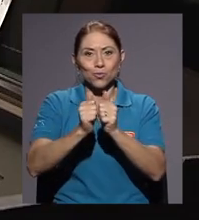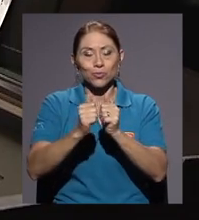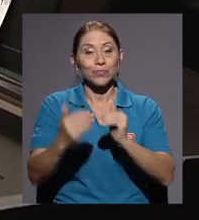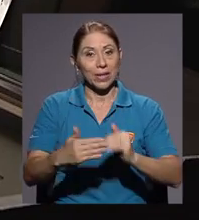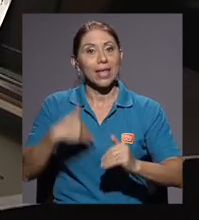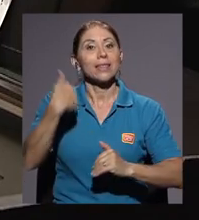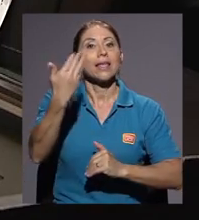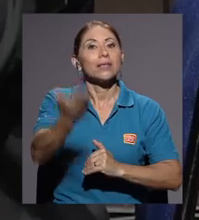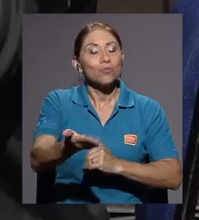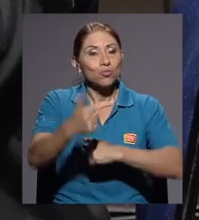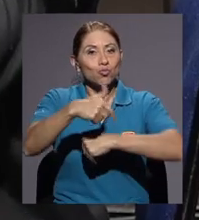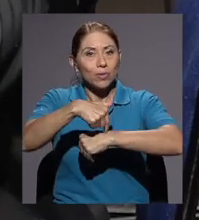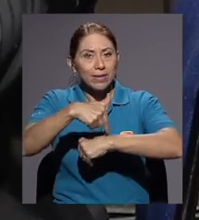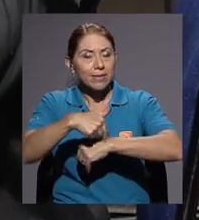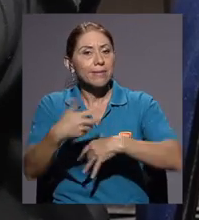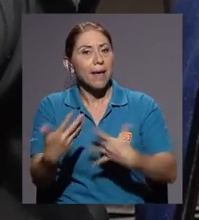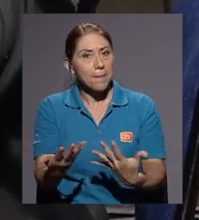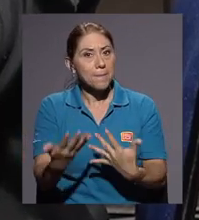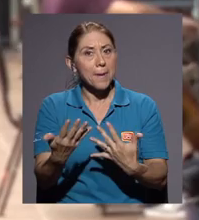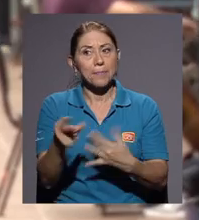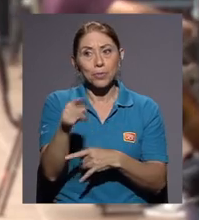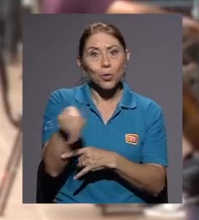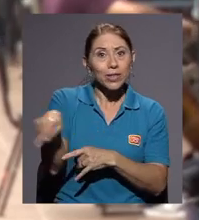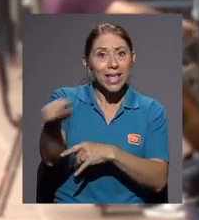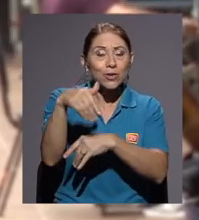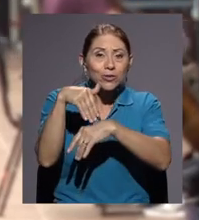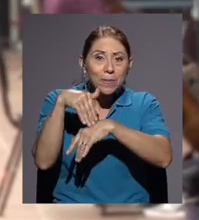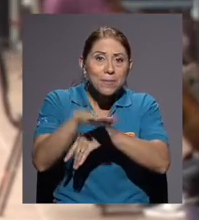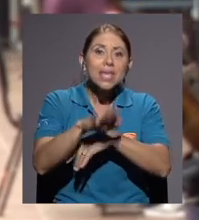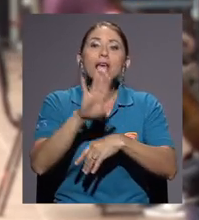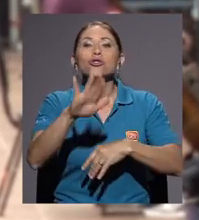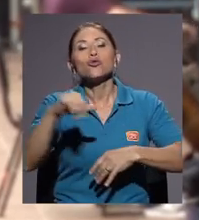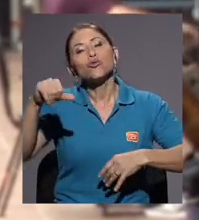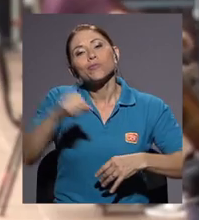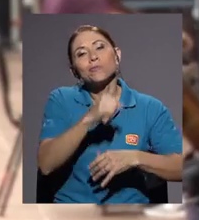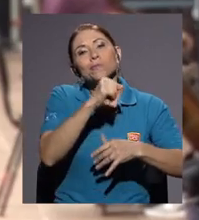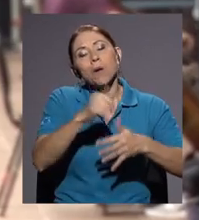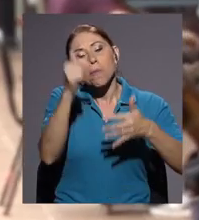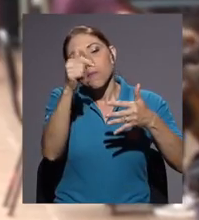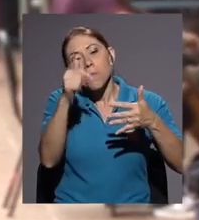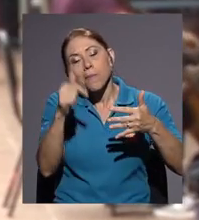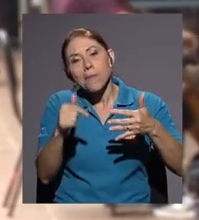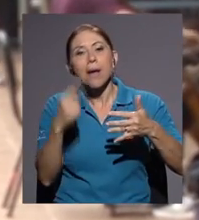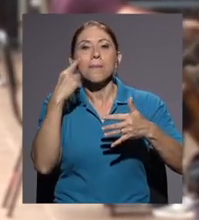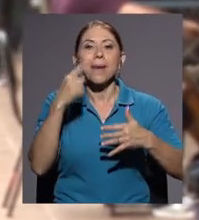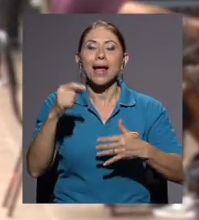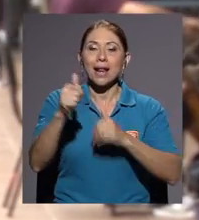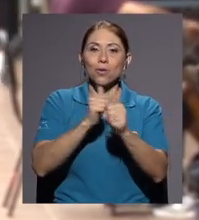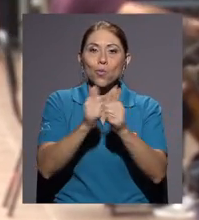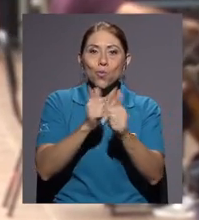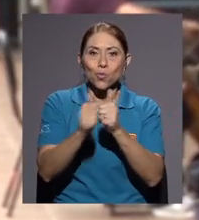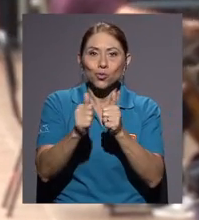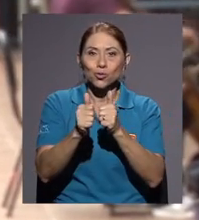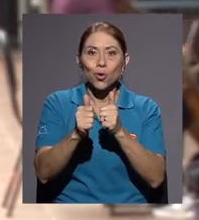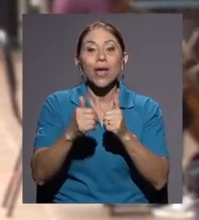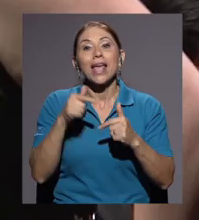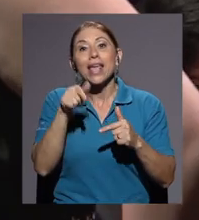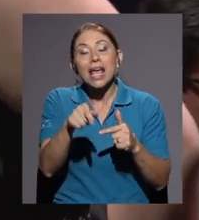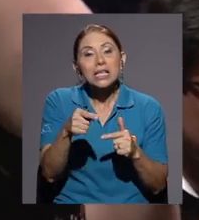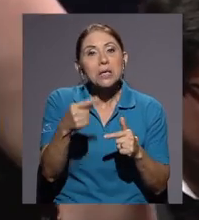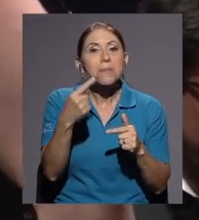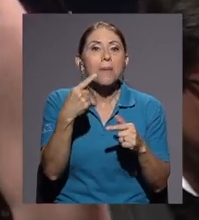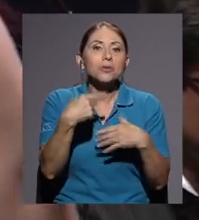pues una etapa donde envían su repertorio para el concurso y vamos haciendo